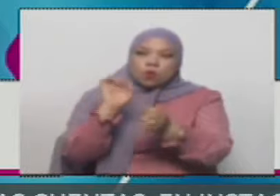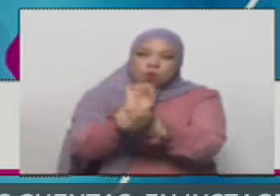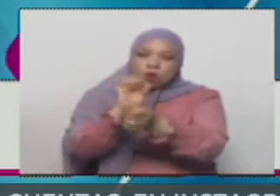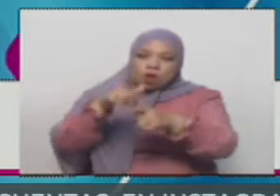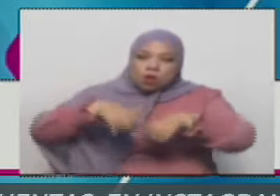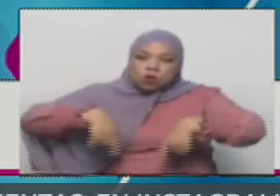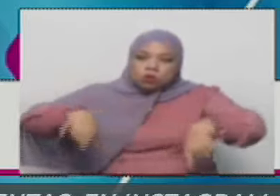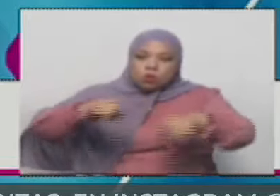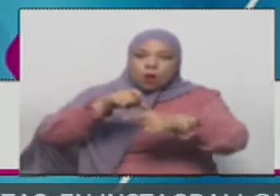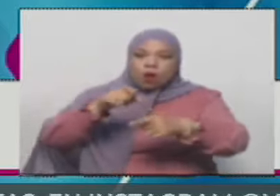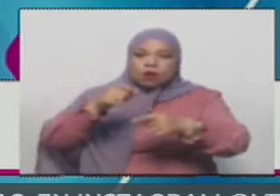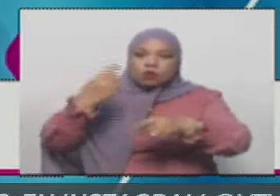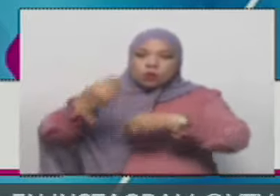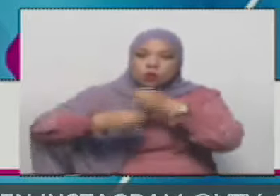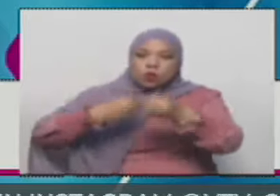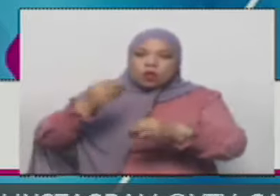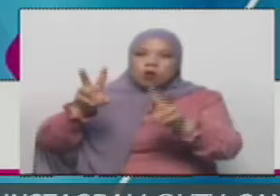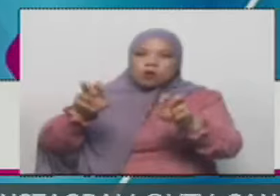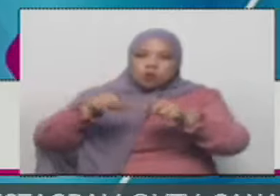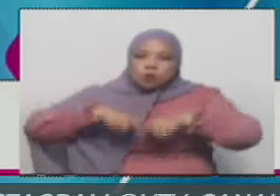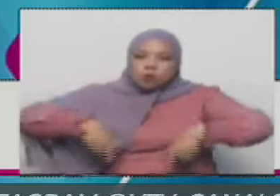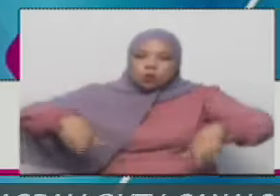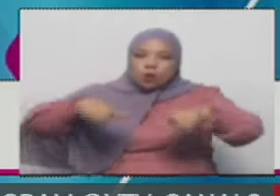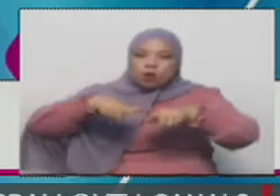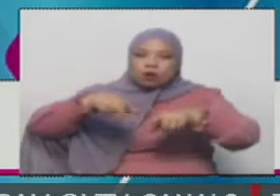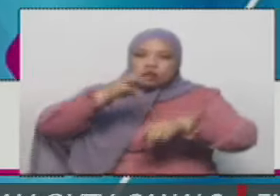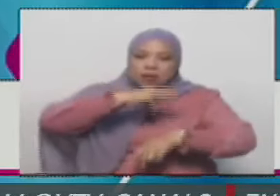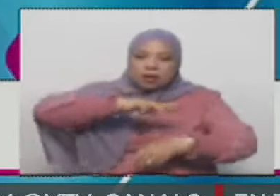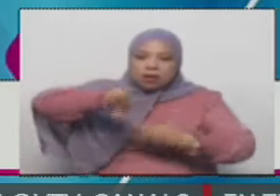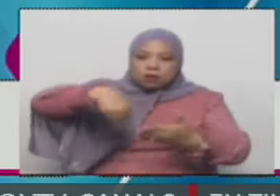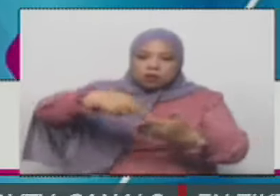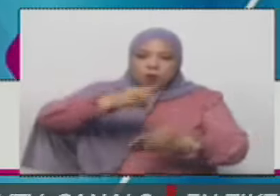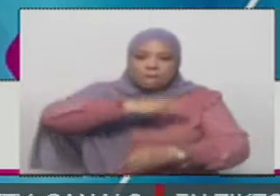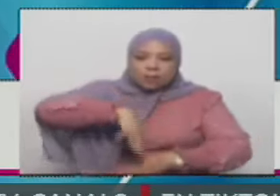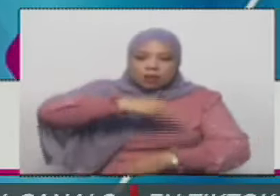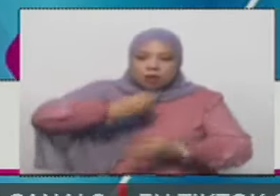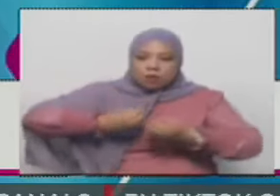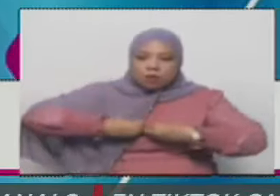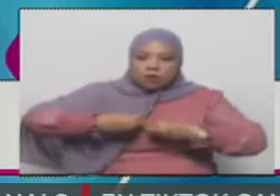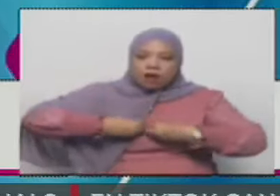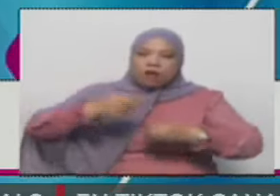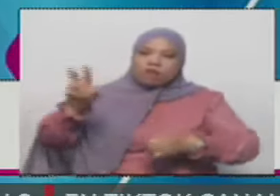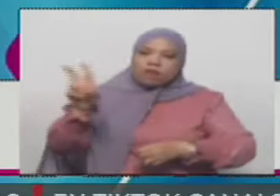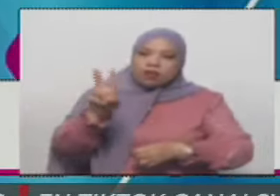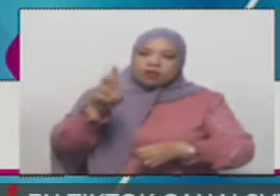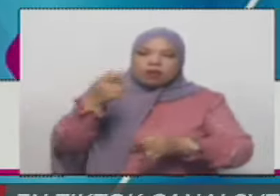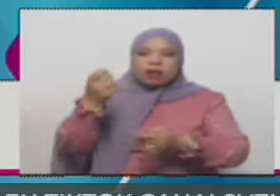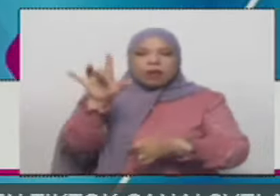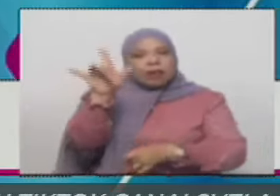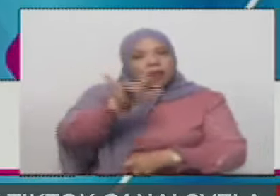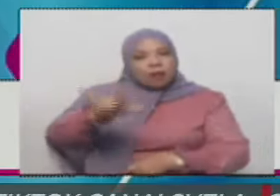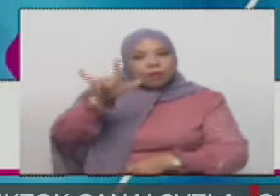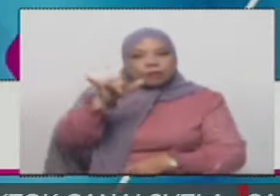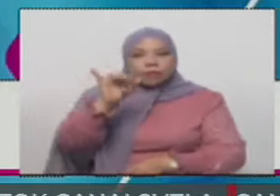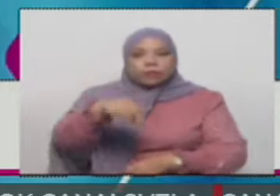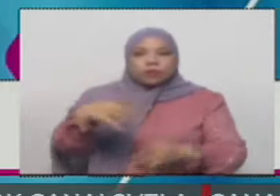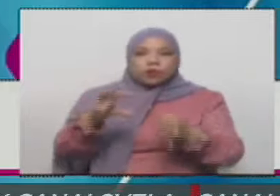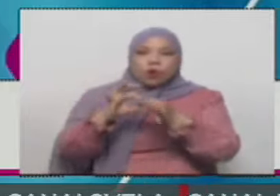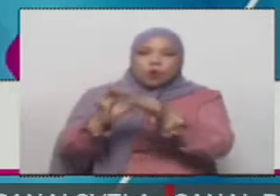espacio como la nueva sede nacional de la gran misión Viva Venezuela, mi patria querida. Y allí, en